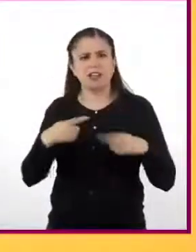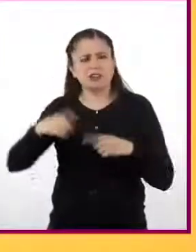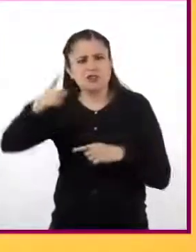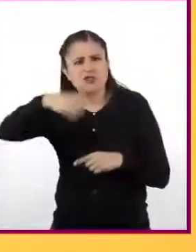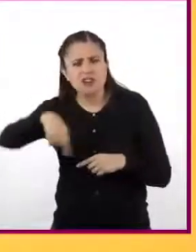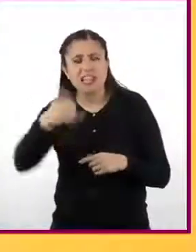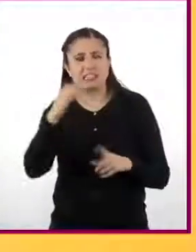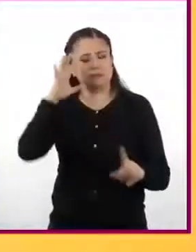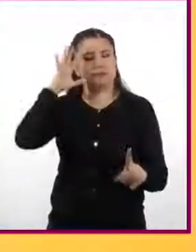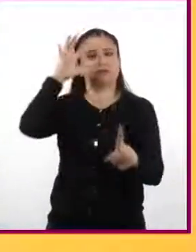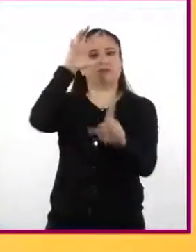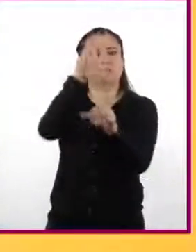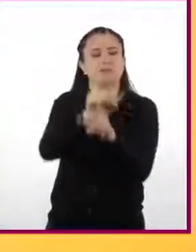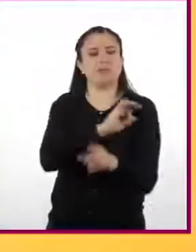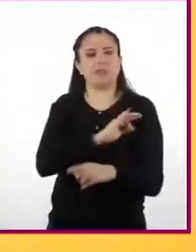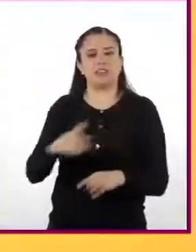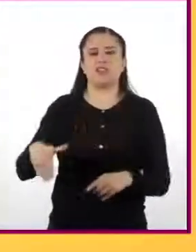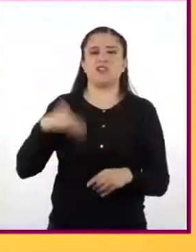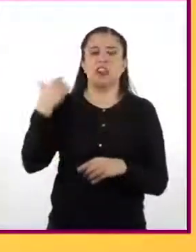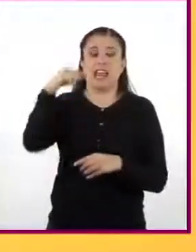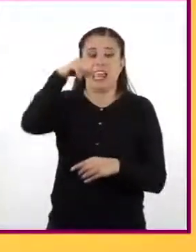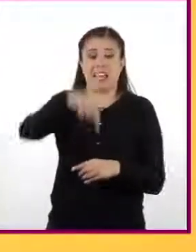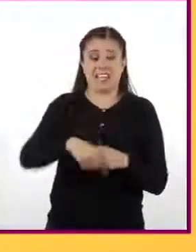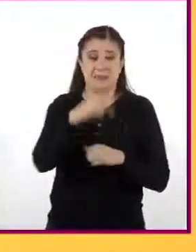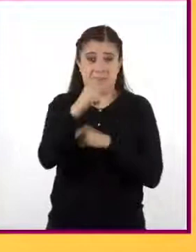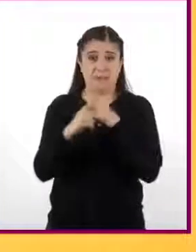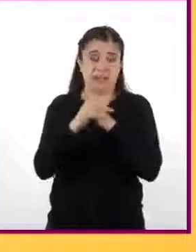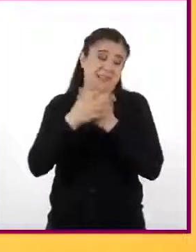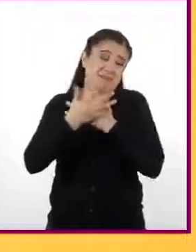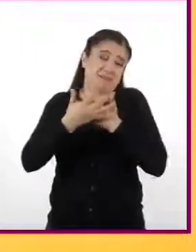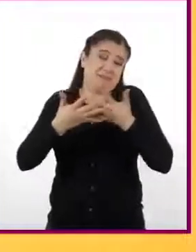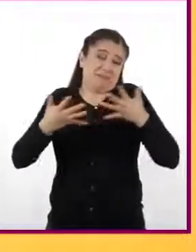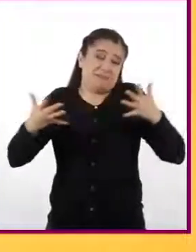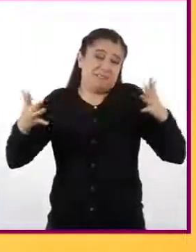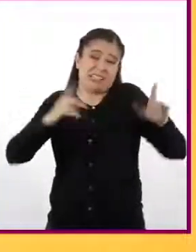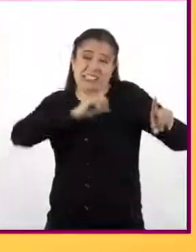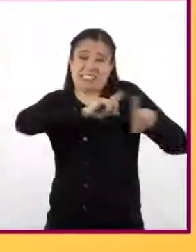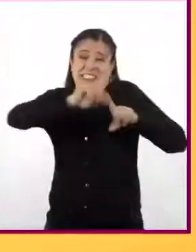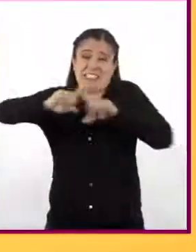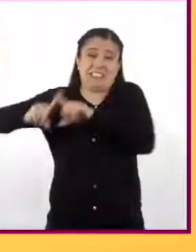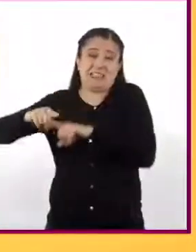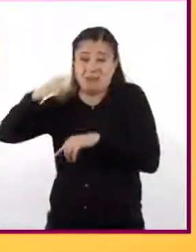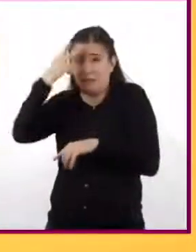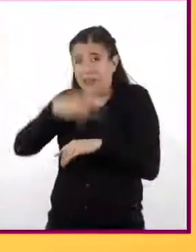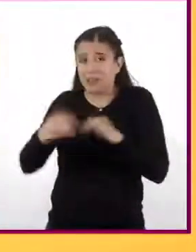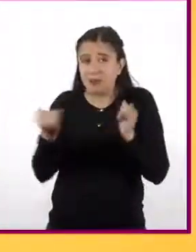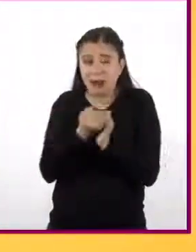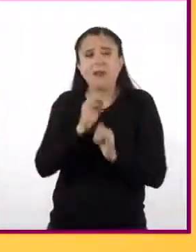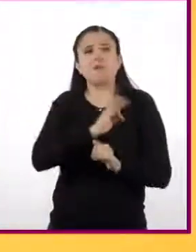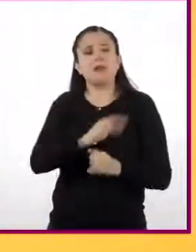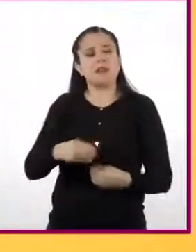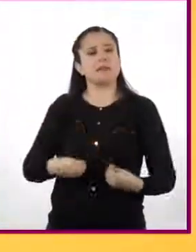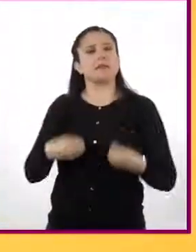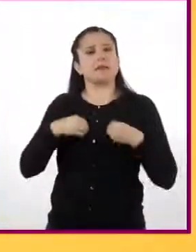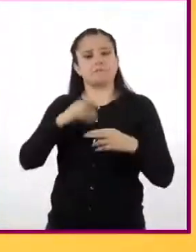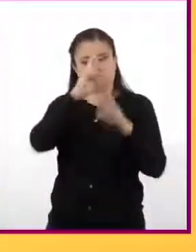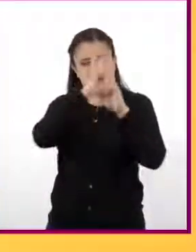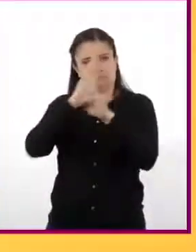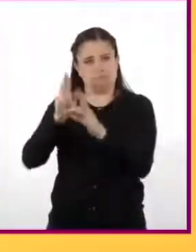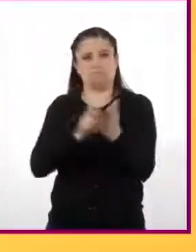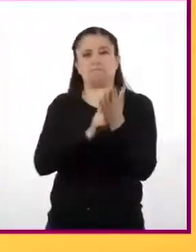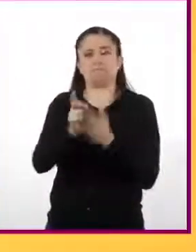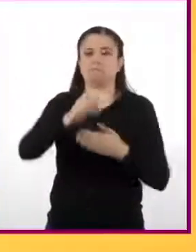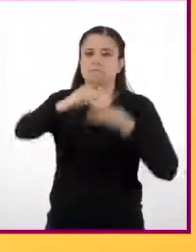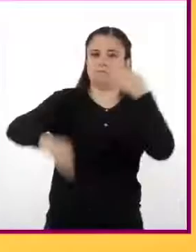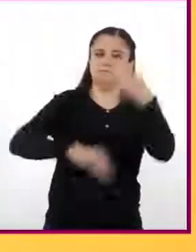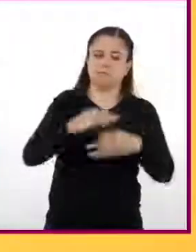el gran reto que significa lograr que en un país tan extenso y diverso como México se pueda vivir respetando los derechos de